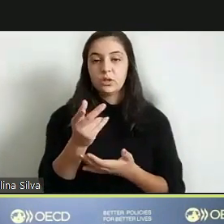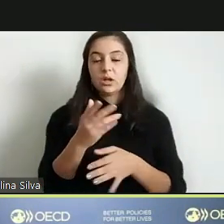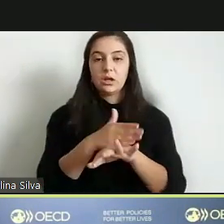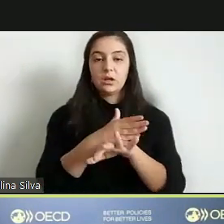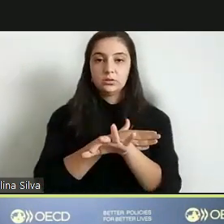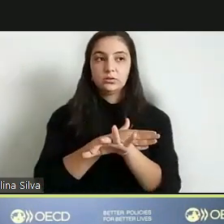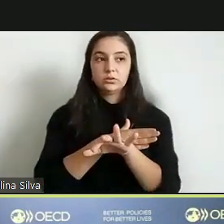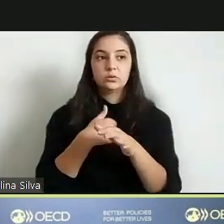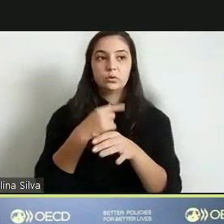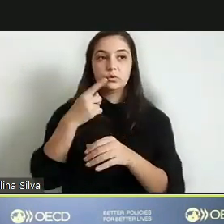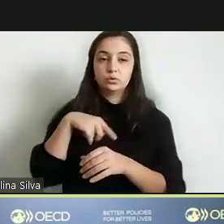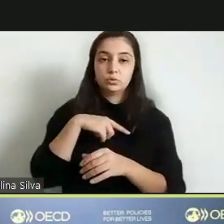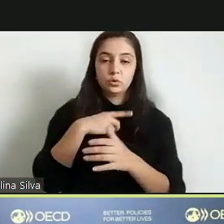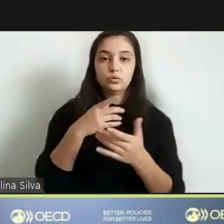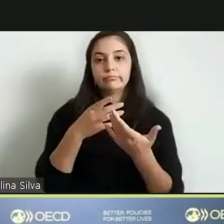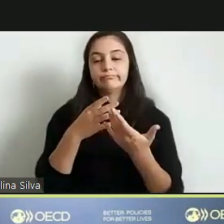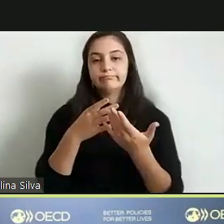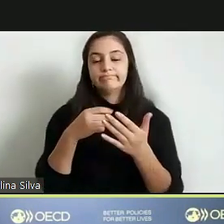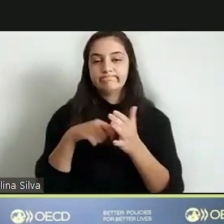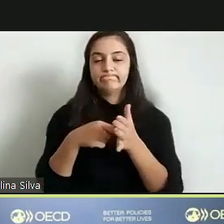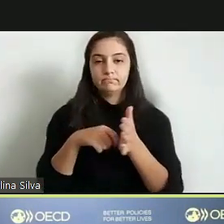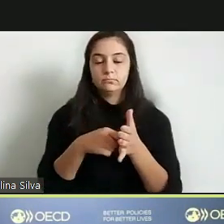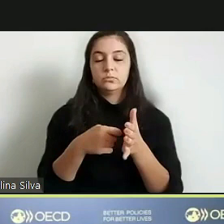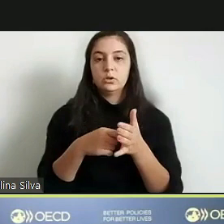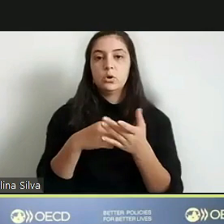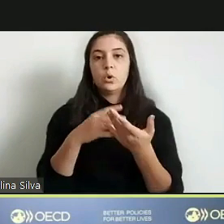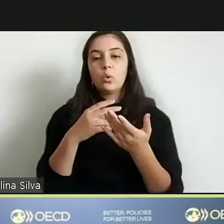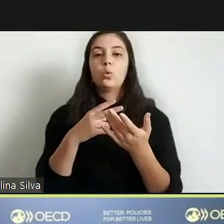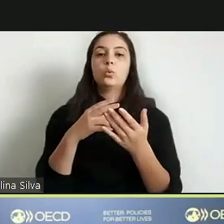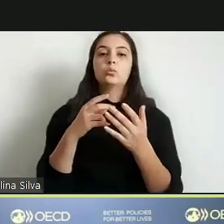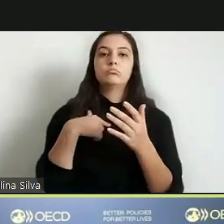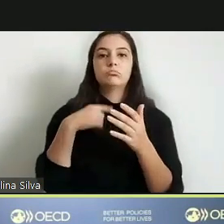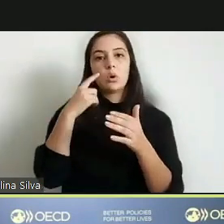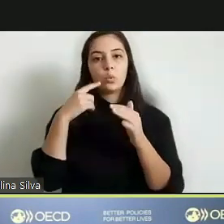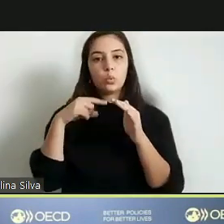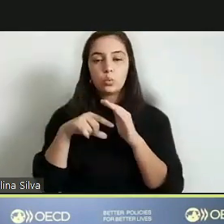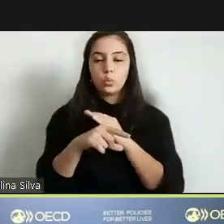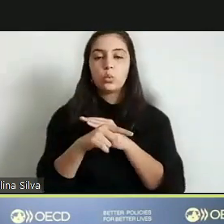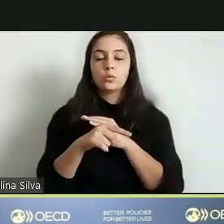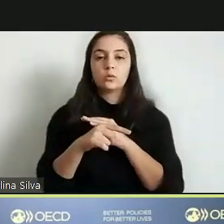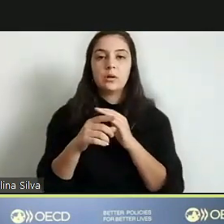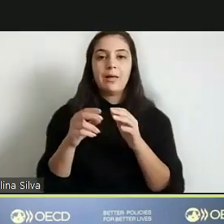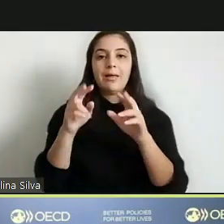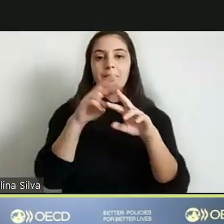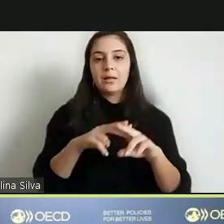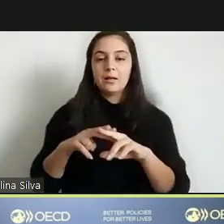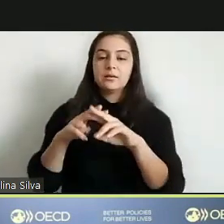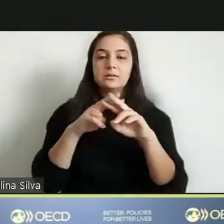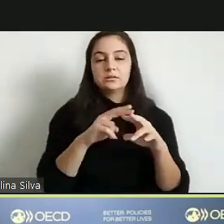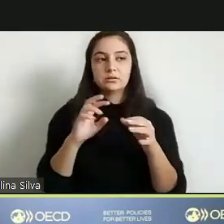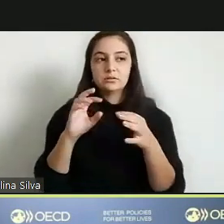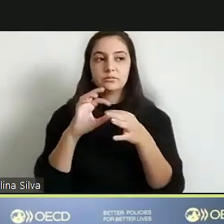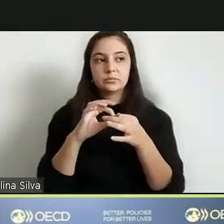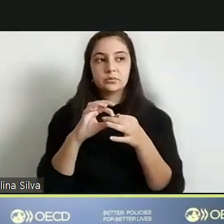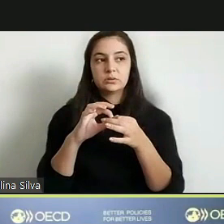que nosotros hicimos o comenzamos a explorar mediante un análisis econométrico